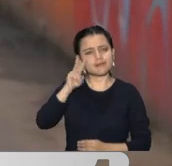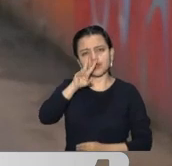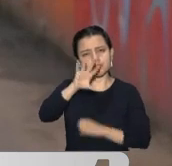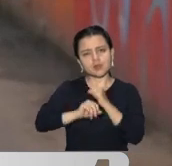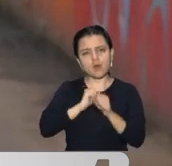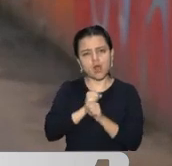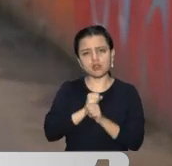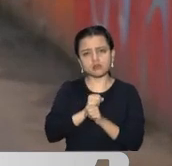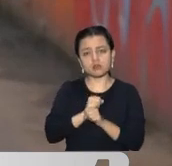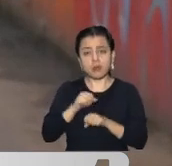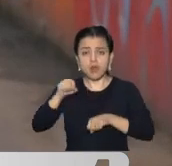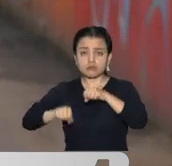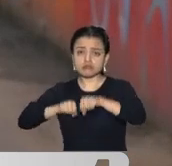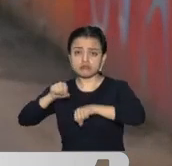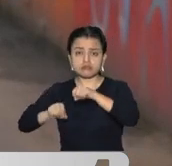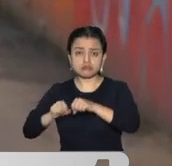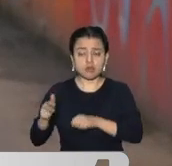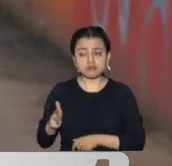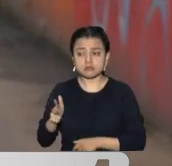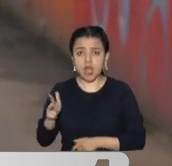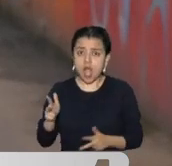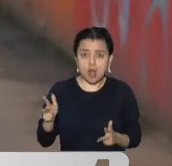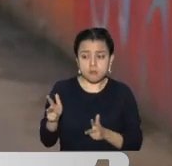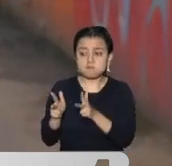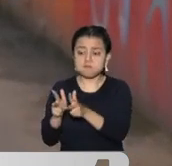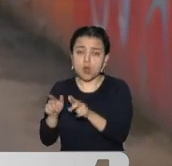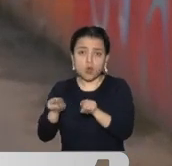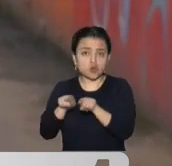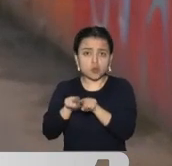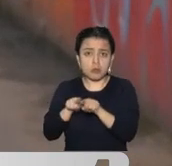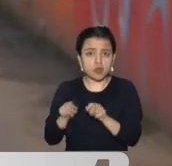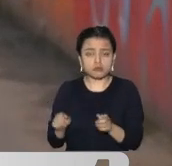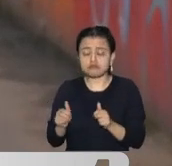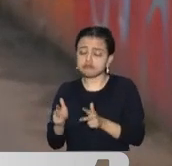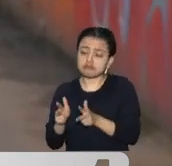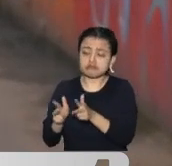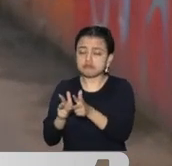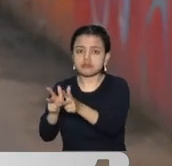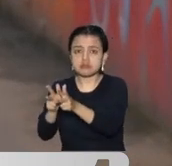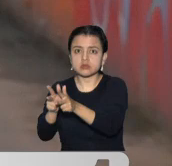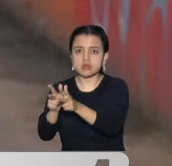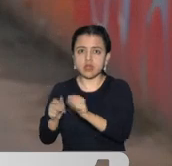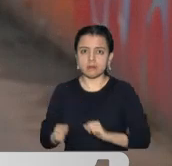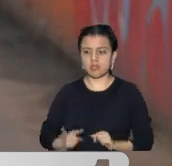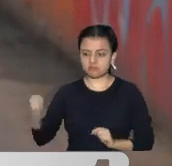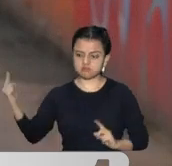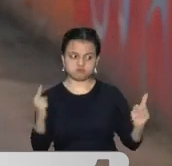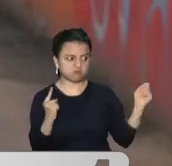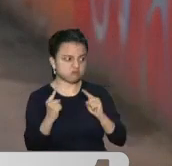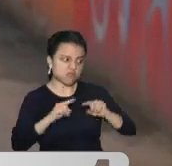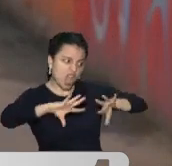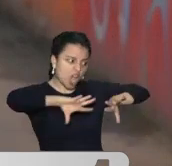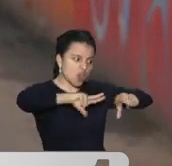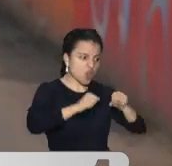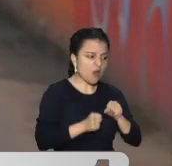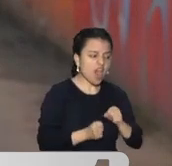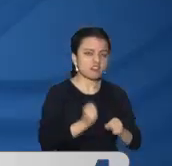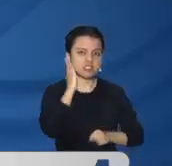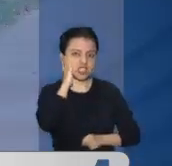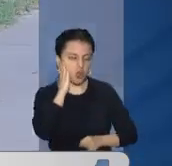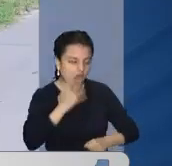ciclorruta con su hermano. Luego de robarle su bicicleta, su maleta, los celulares y hasta los zapatos, fue